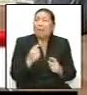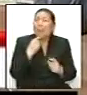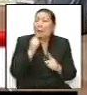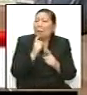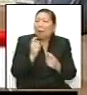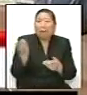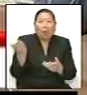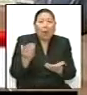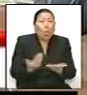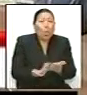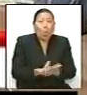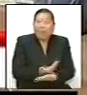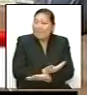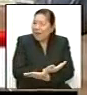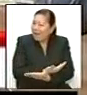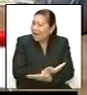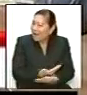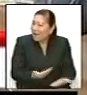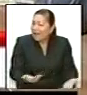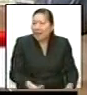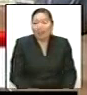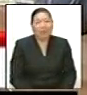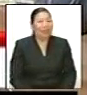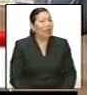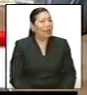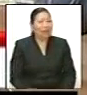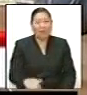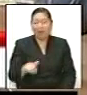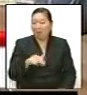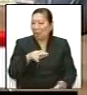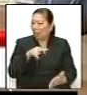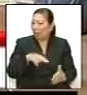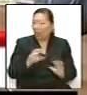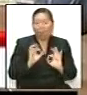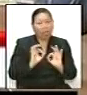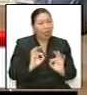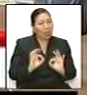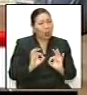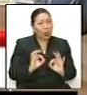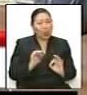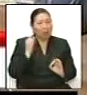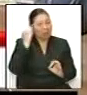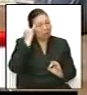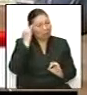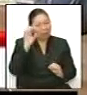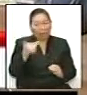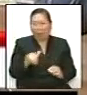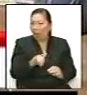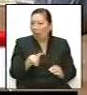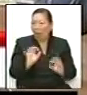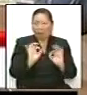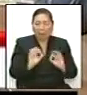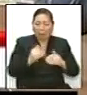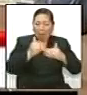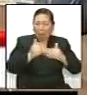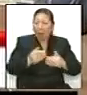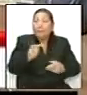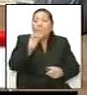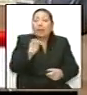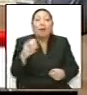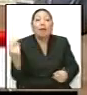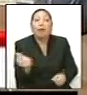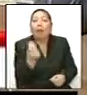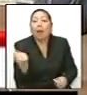nadie trae una novedad siquiera. Entonces, es lo mismo, hemos revisado los mismos conceptos, las mismas ideas. O sea, necesitamos gente con